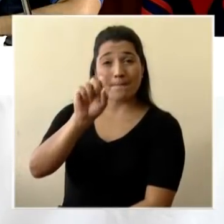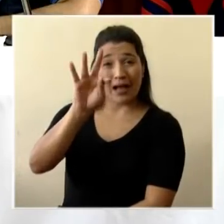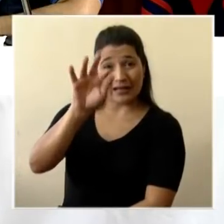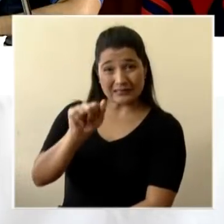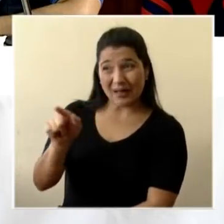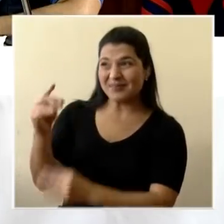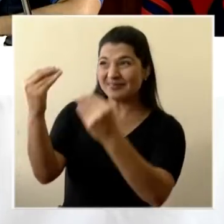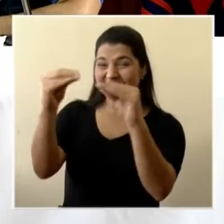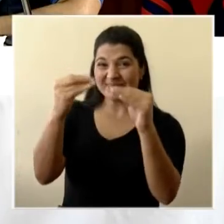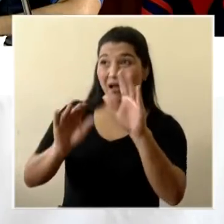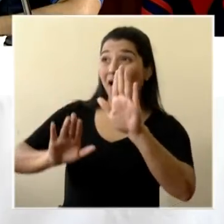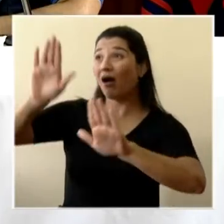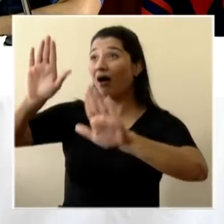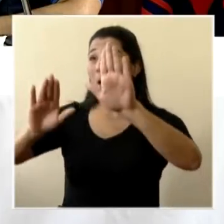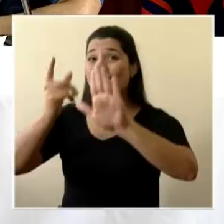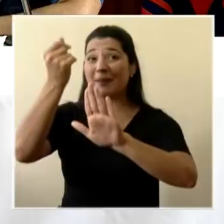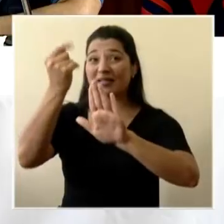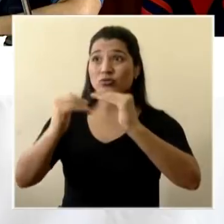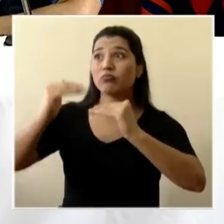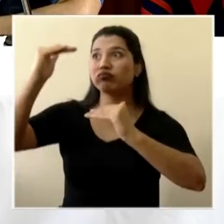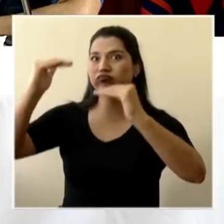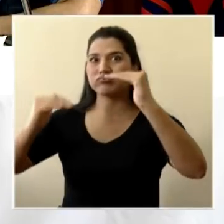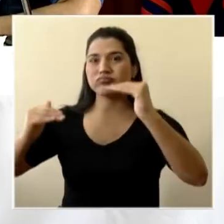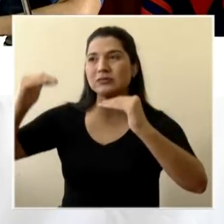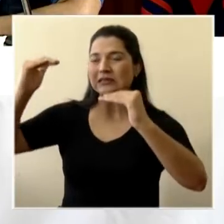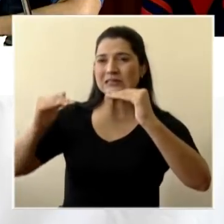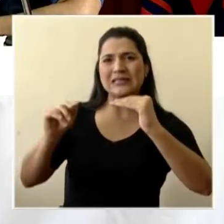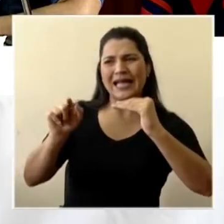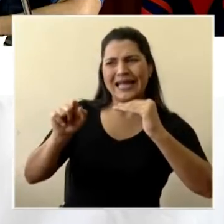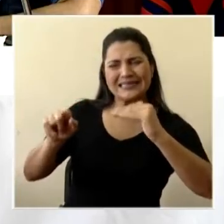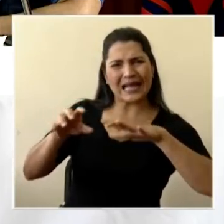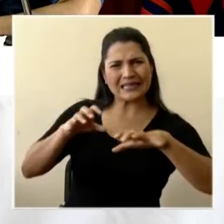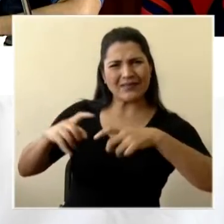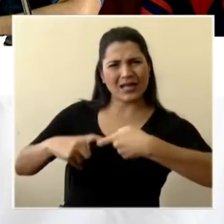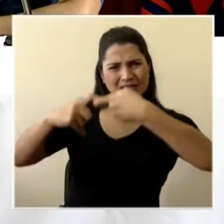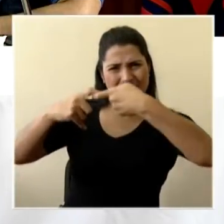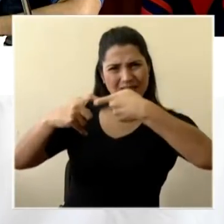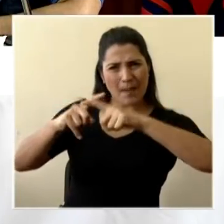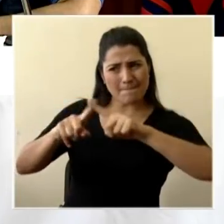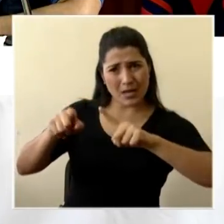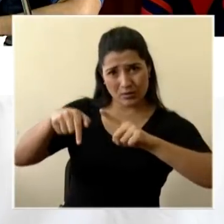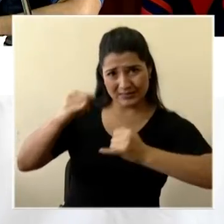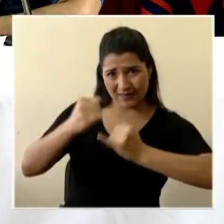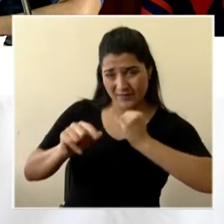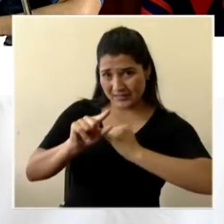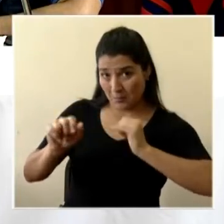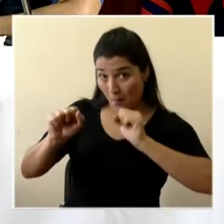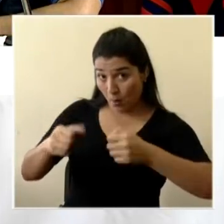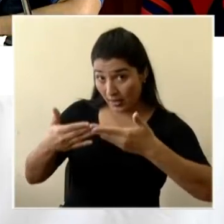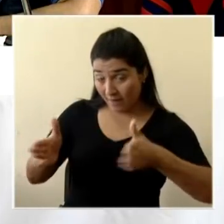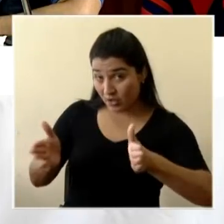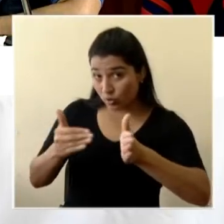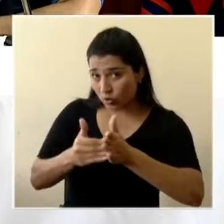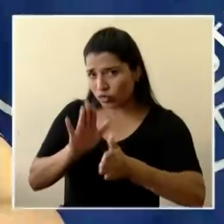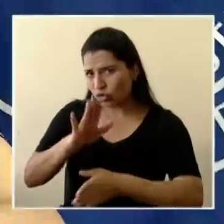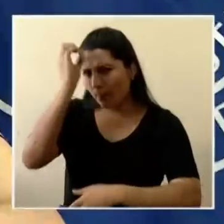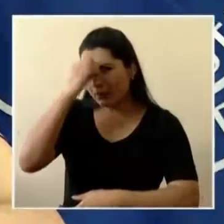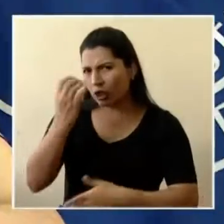mutuo acuerdo y durante una semana estuvieron suspendidas todas estas actividades, pero este fin de semana podrían determinar reabrirlas. ¿Cuál es su